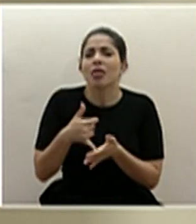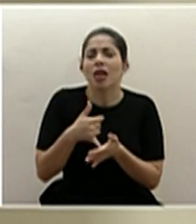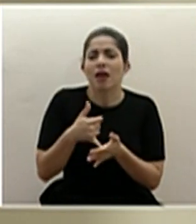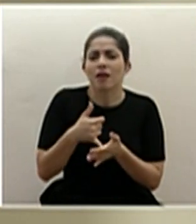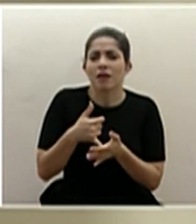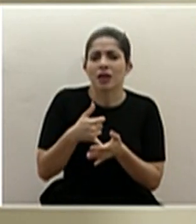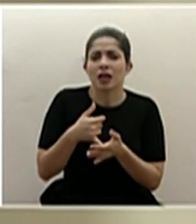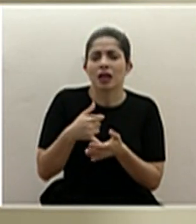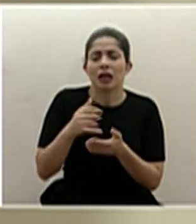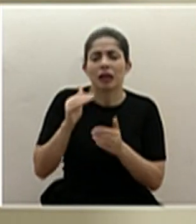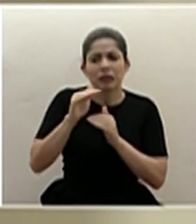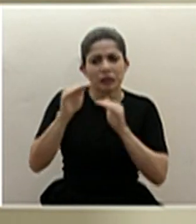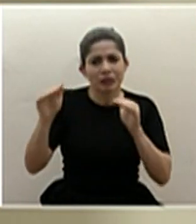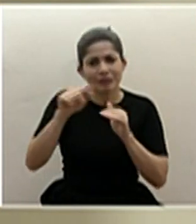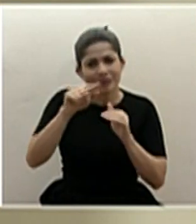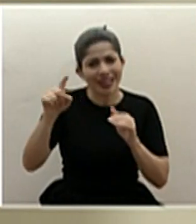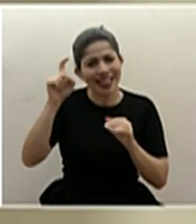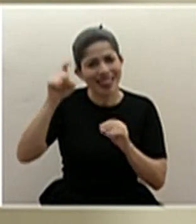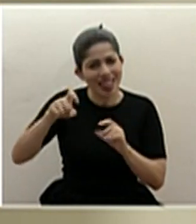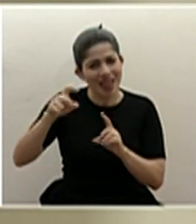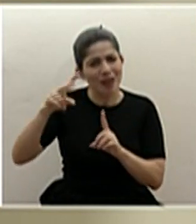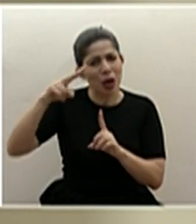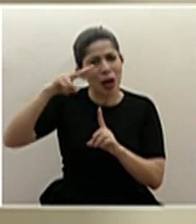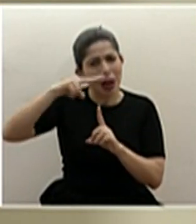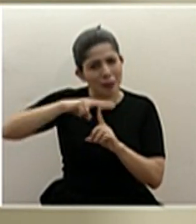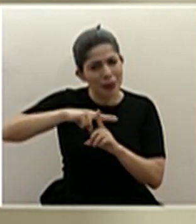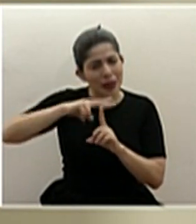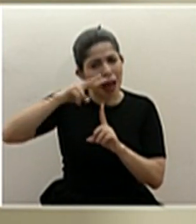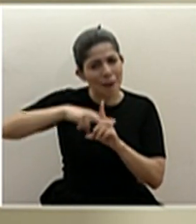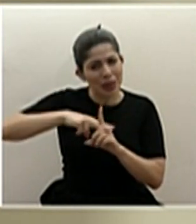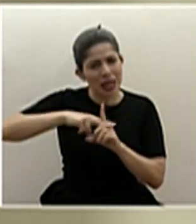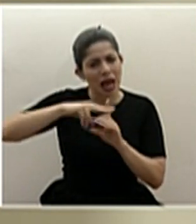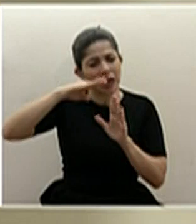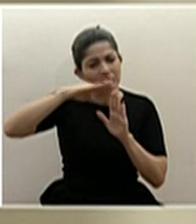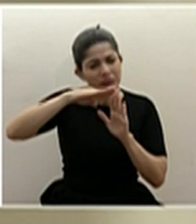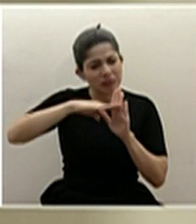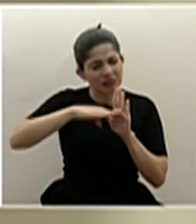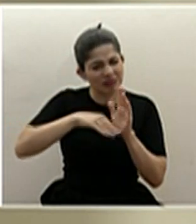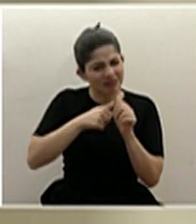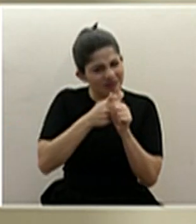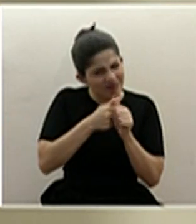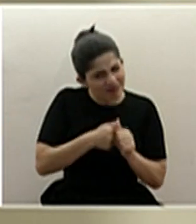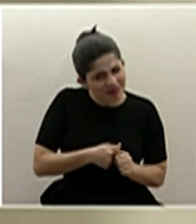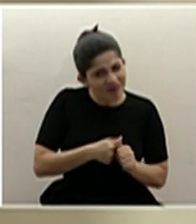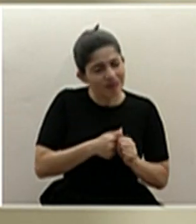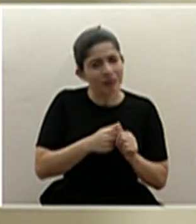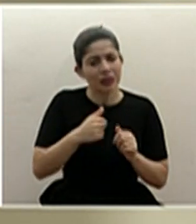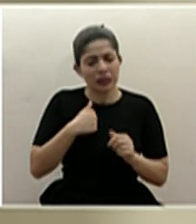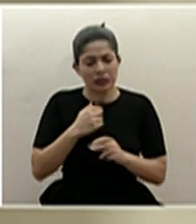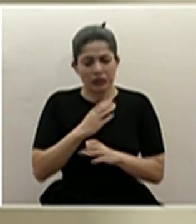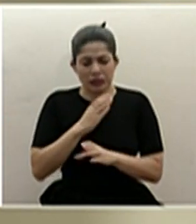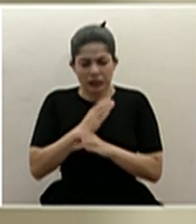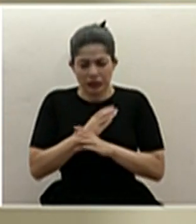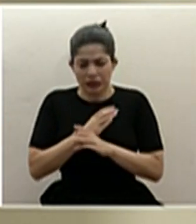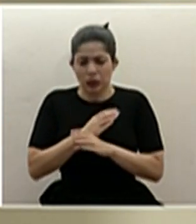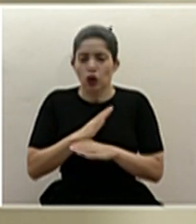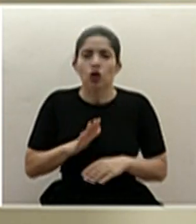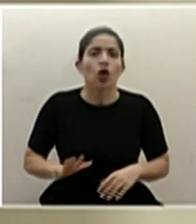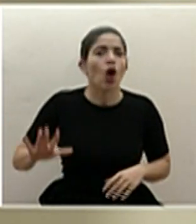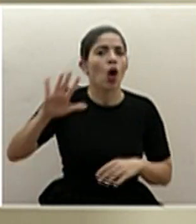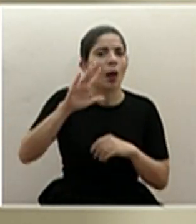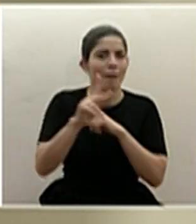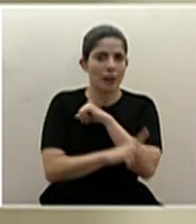de que tenemos que aplicar las medidas con todo el apego y todo el nivel de rigurosidad en todo el